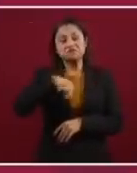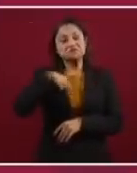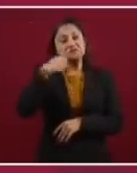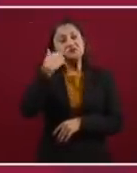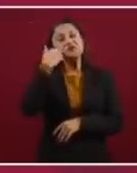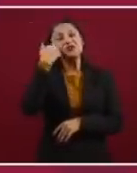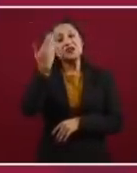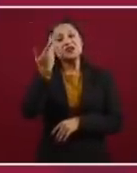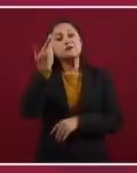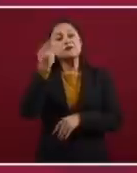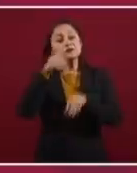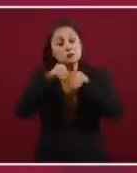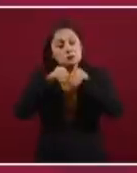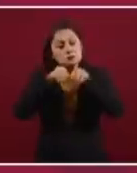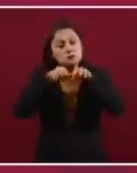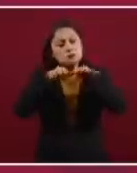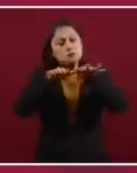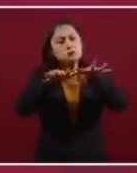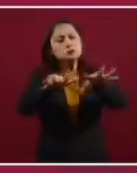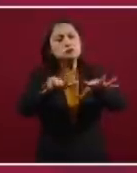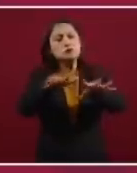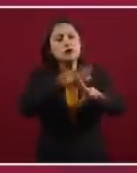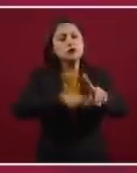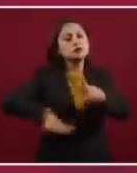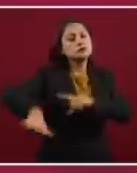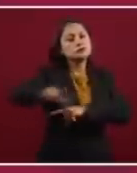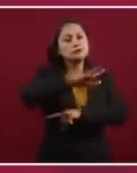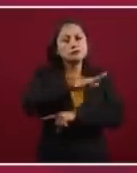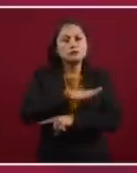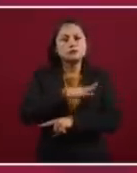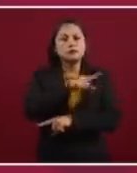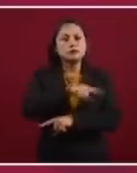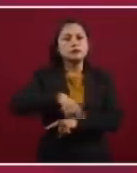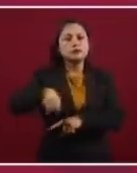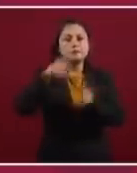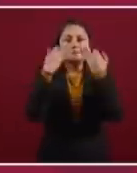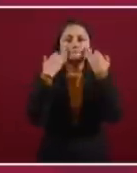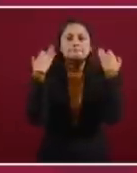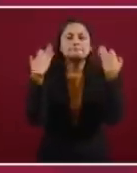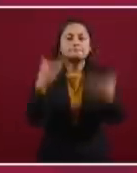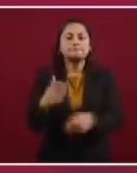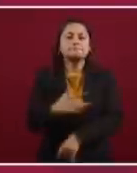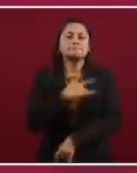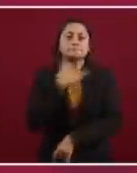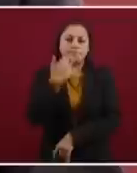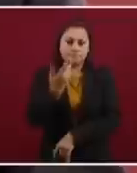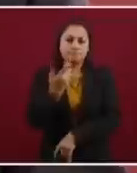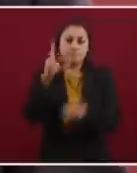e internalizar en la sociedad del tema